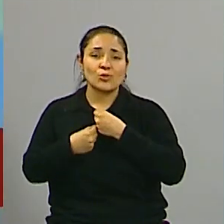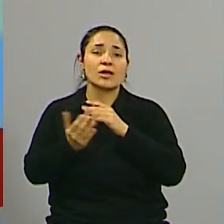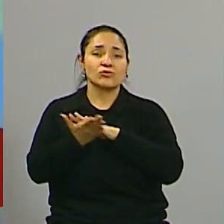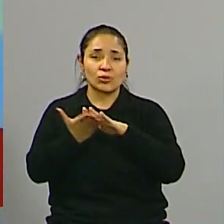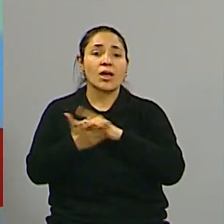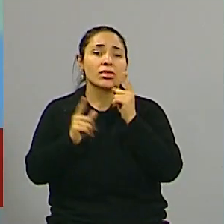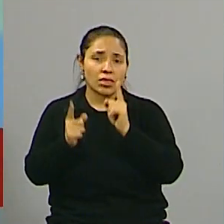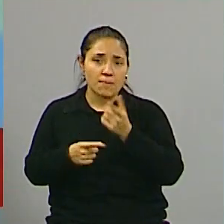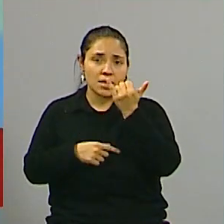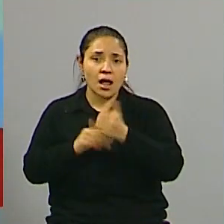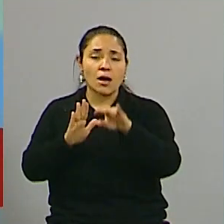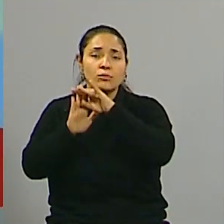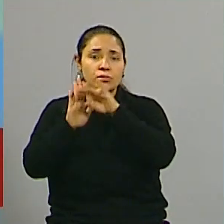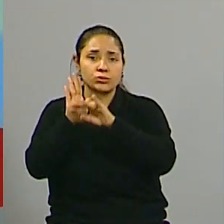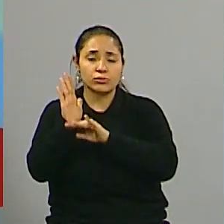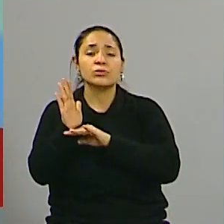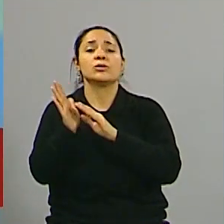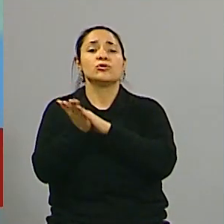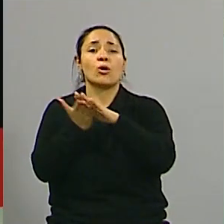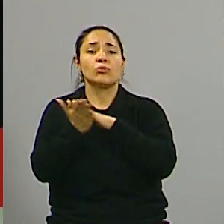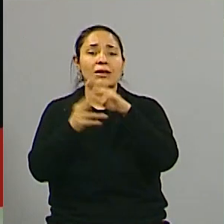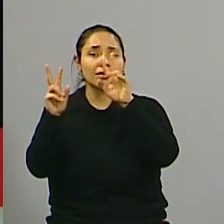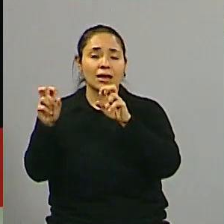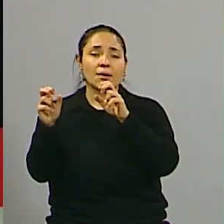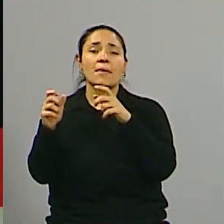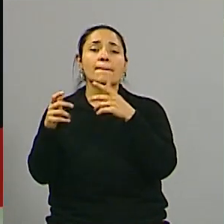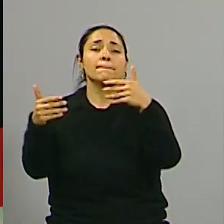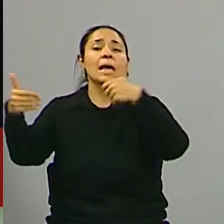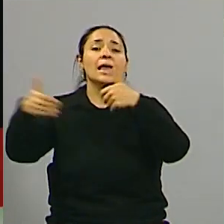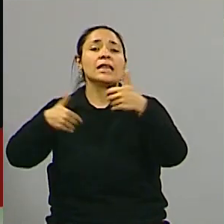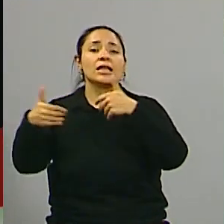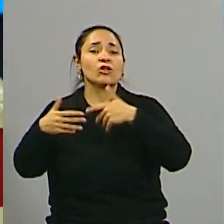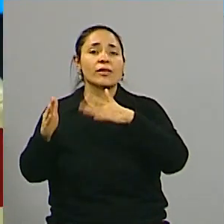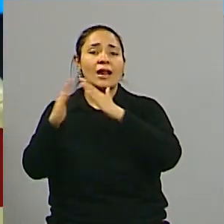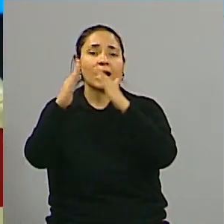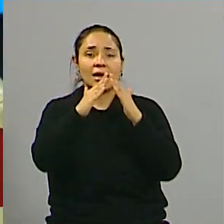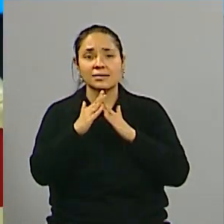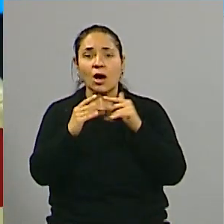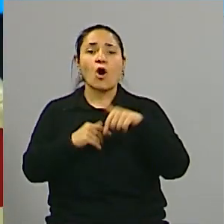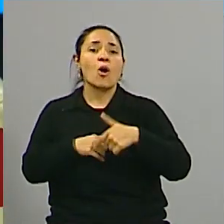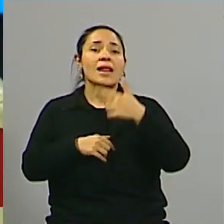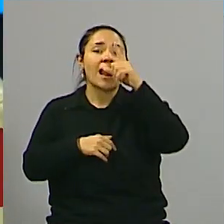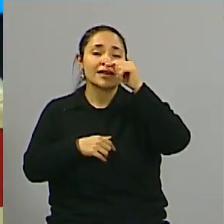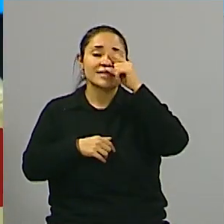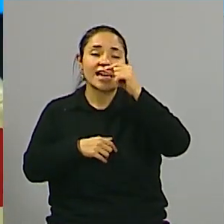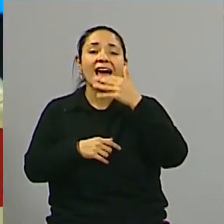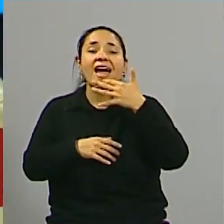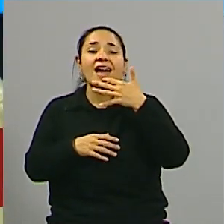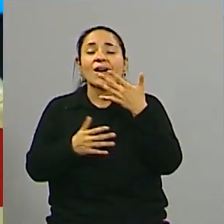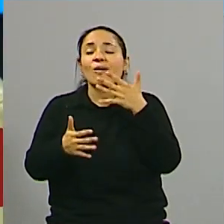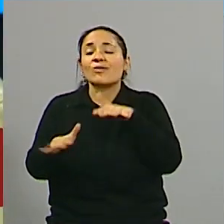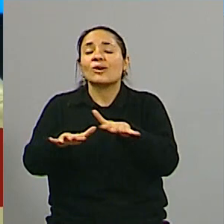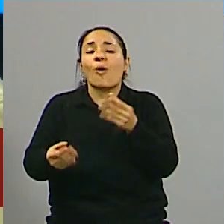ocupa a través de sus programas de solucionar la demanda habitacional? ¿Cuál es la realidad que tiene hoy Las Heras? Bueno, mira, Claudia, yo creo